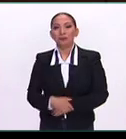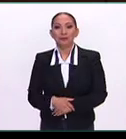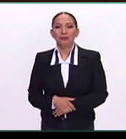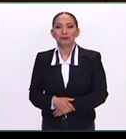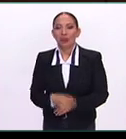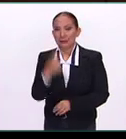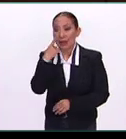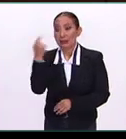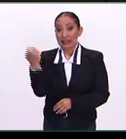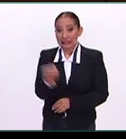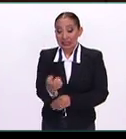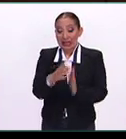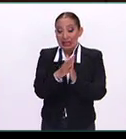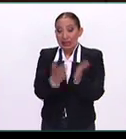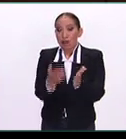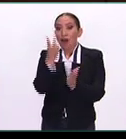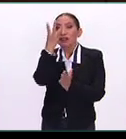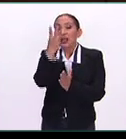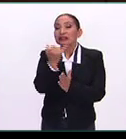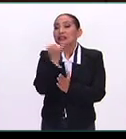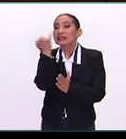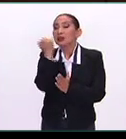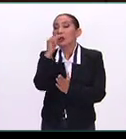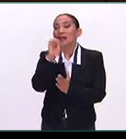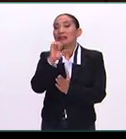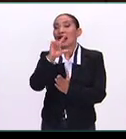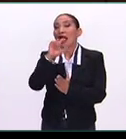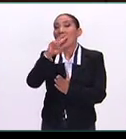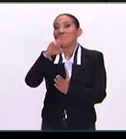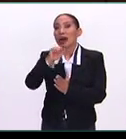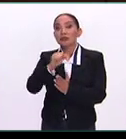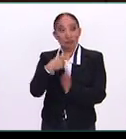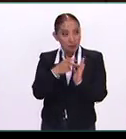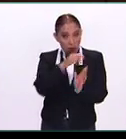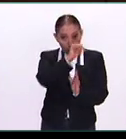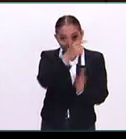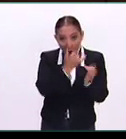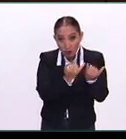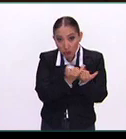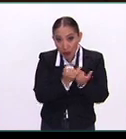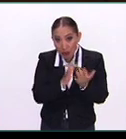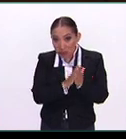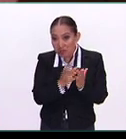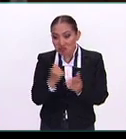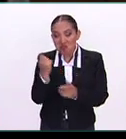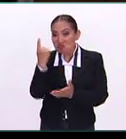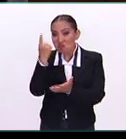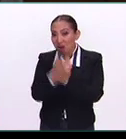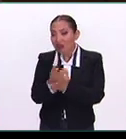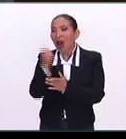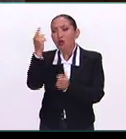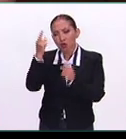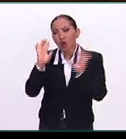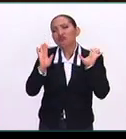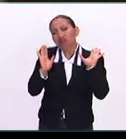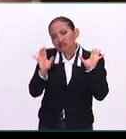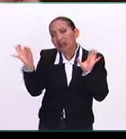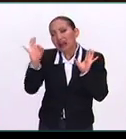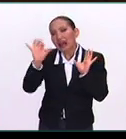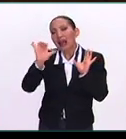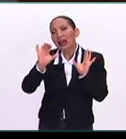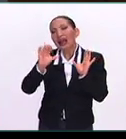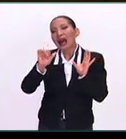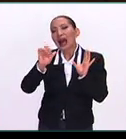fíjese, ese libro está en 3 lenguas eslavas, cosa que no es frecuente. Bueno, no puede ser que algunas novelas de